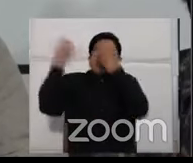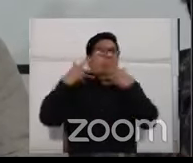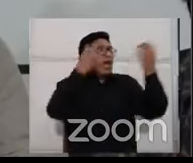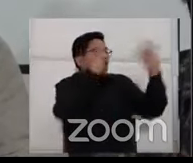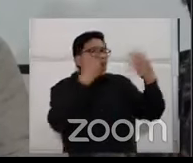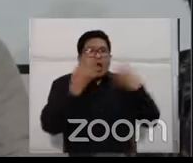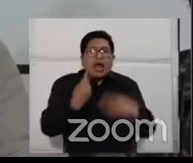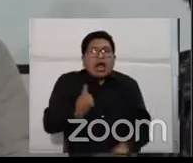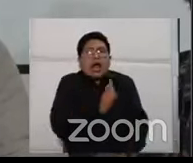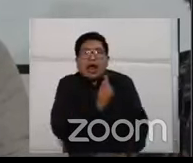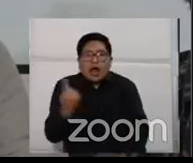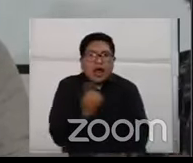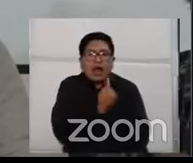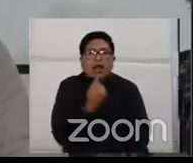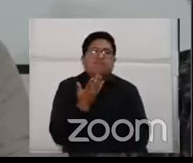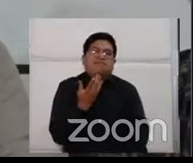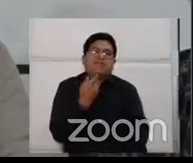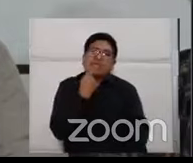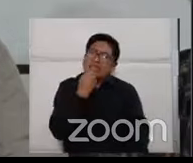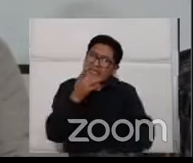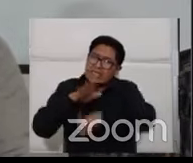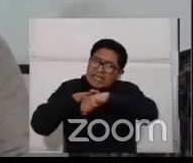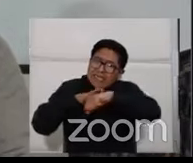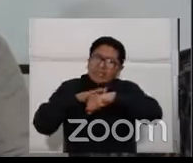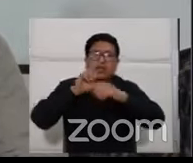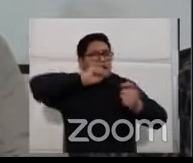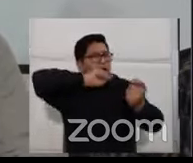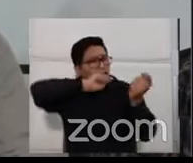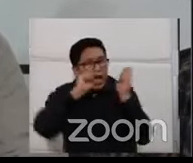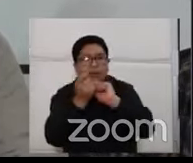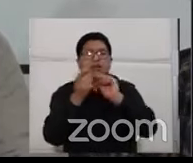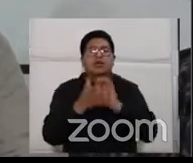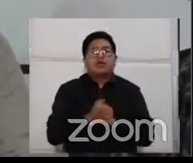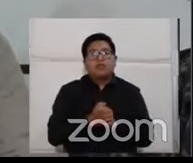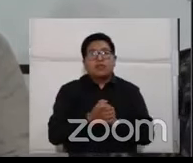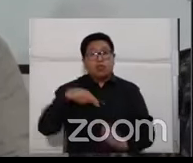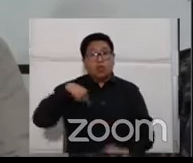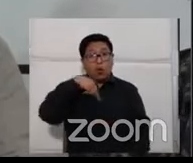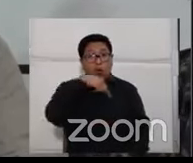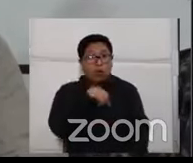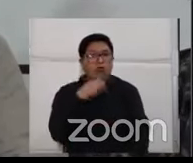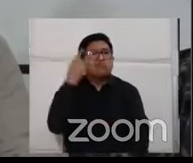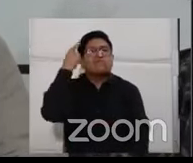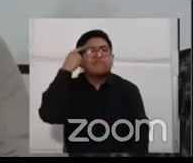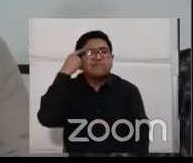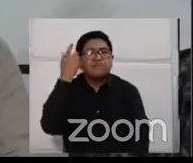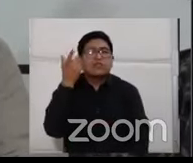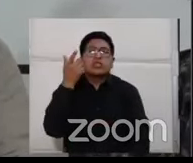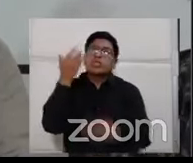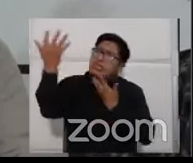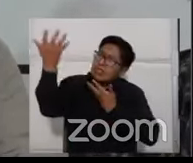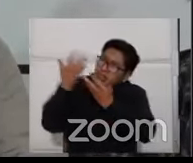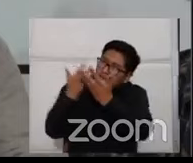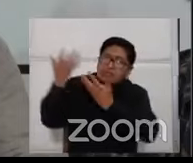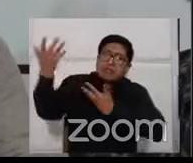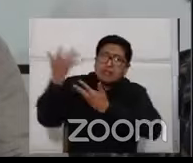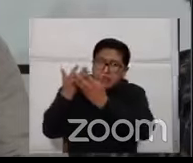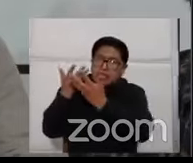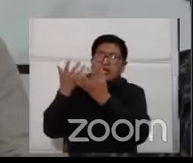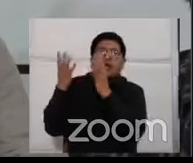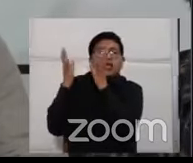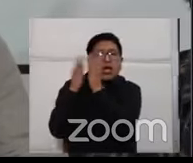desamparando y quisiera de que esto cambie tal vez que nosotros vayamos con ellos hagamos una reunión que la se cambia